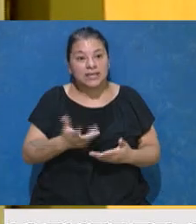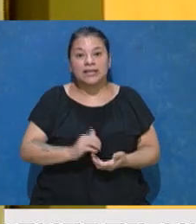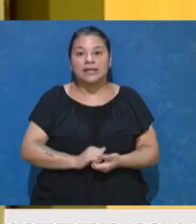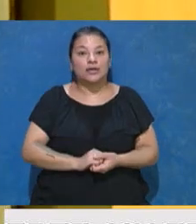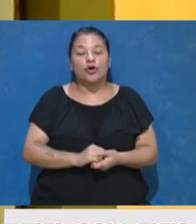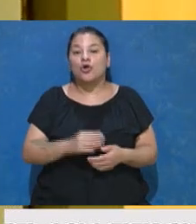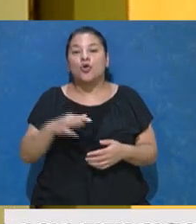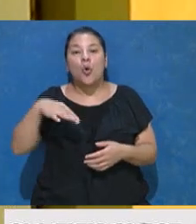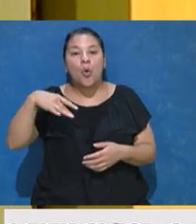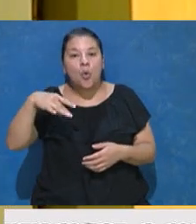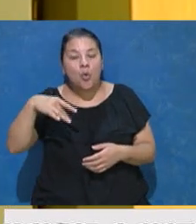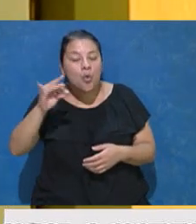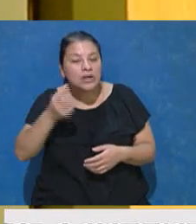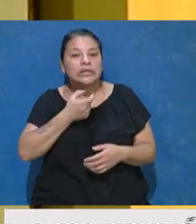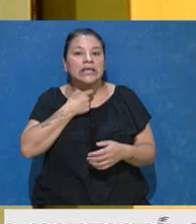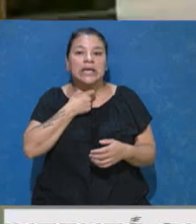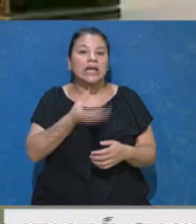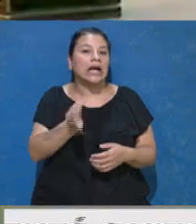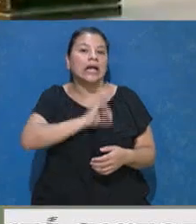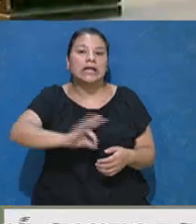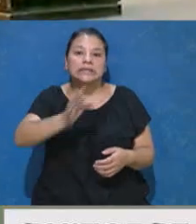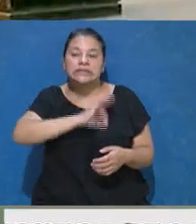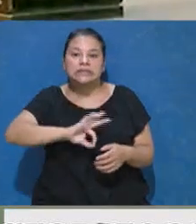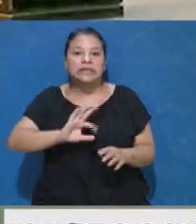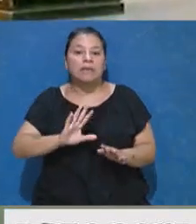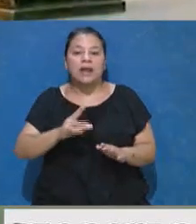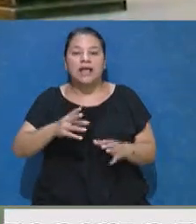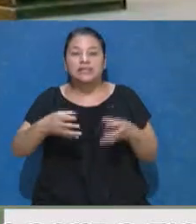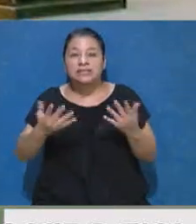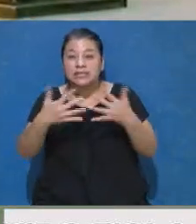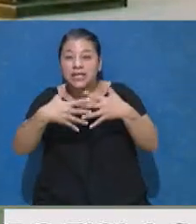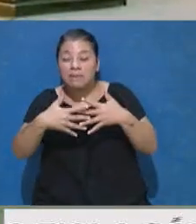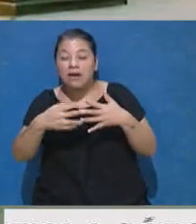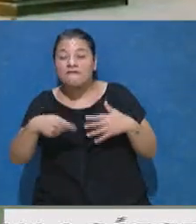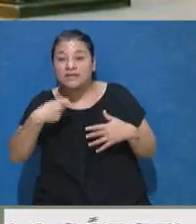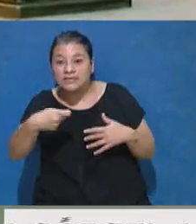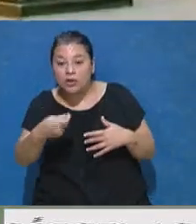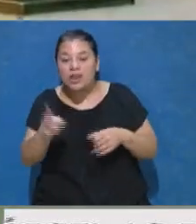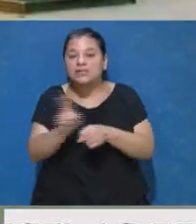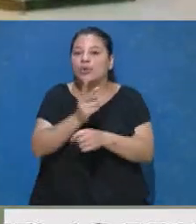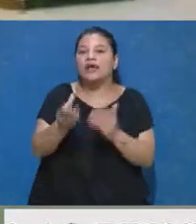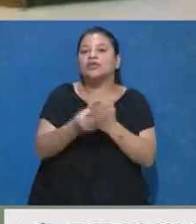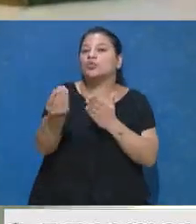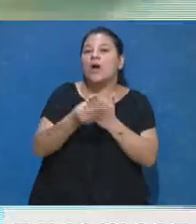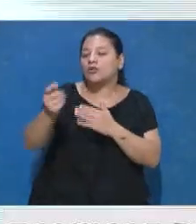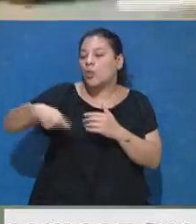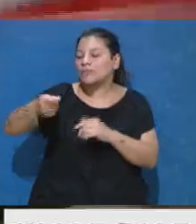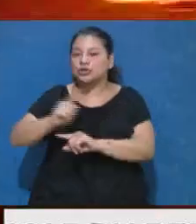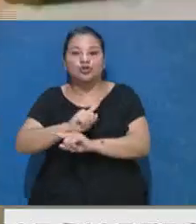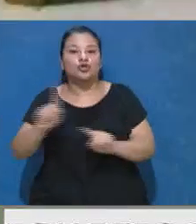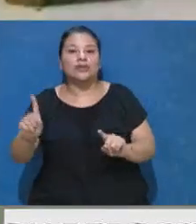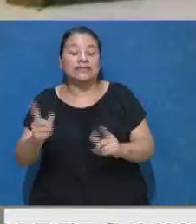de ganancias y para el sistema financiero la seguridad es un gasto no una inversión y esto se lo ha